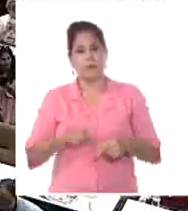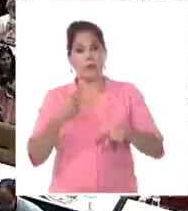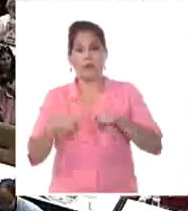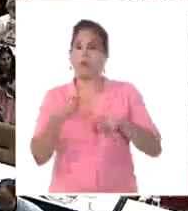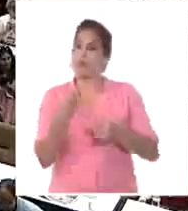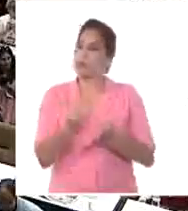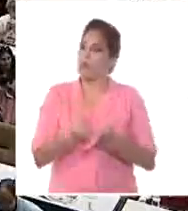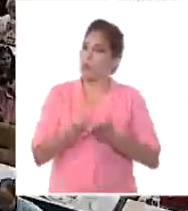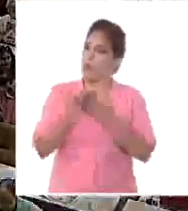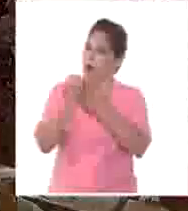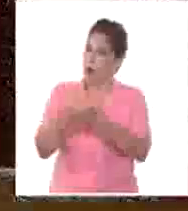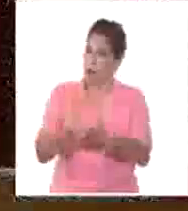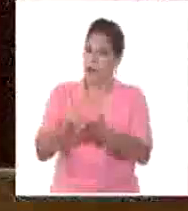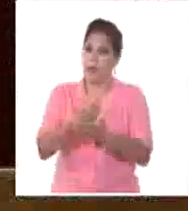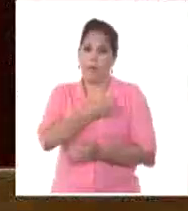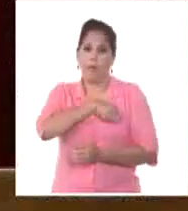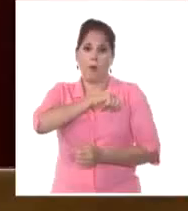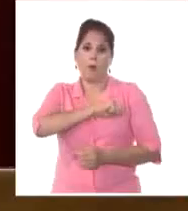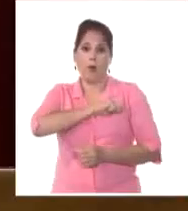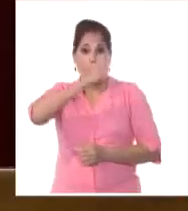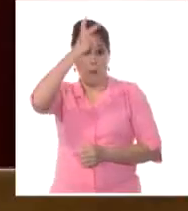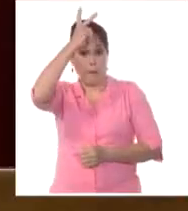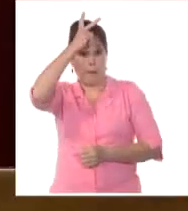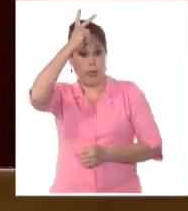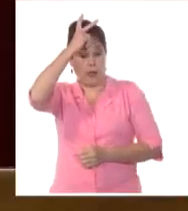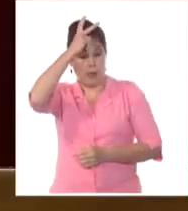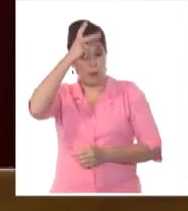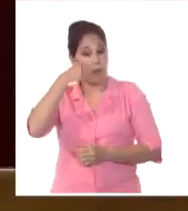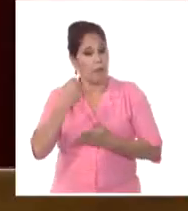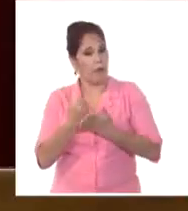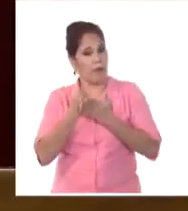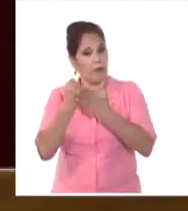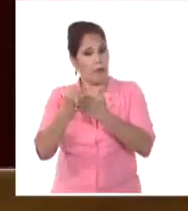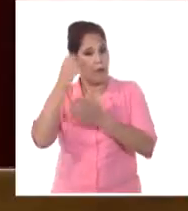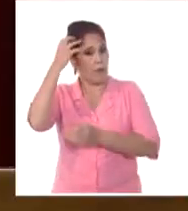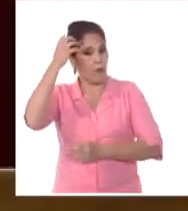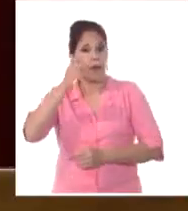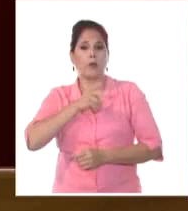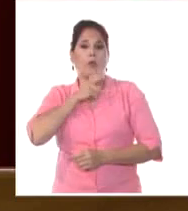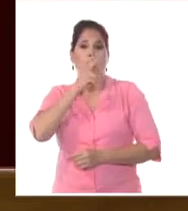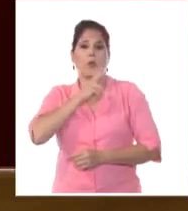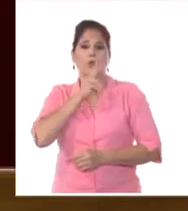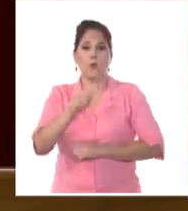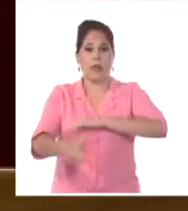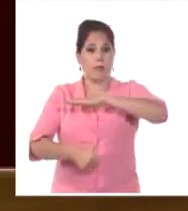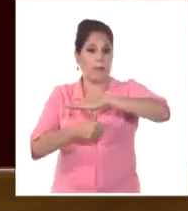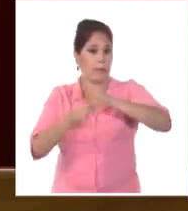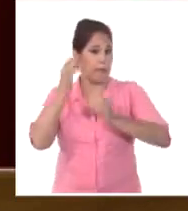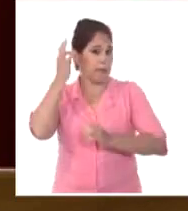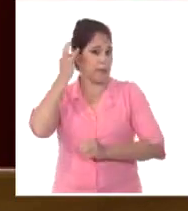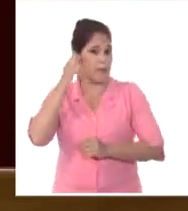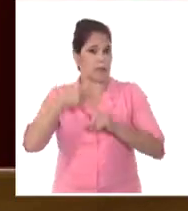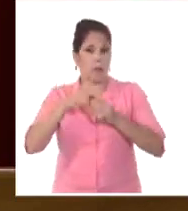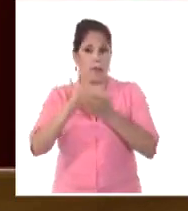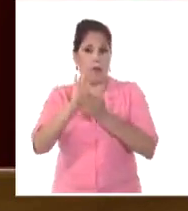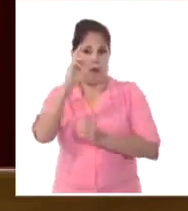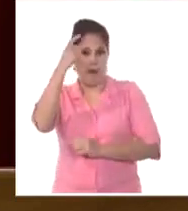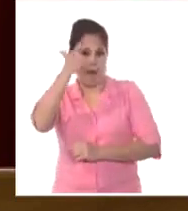Apoyamos también la causa del pueblo peruano y respaldamos al gobierno de Honduras y a su presidenta Xiomara